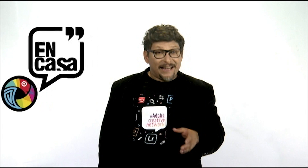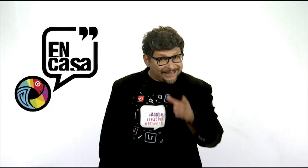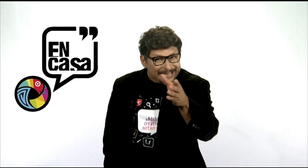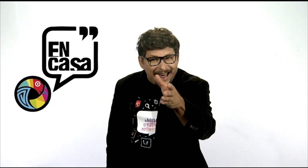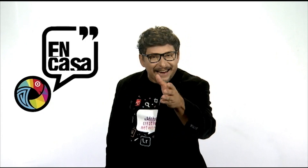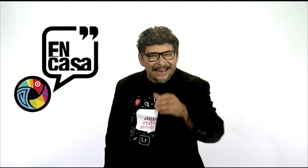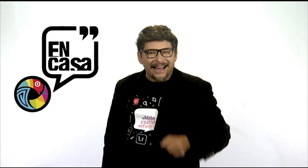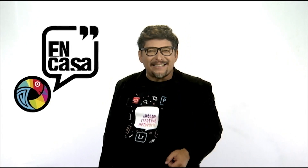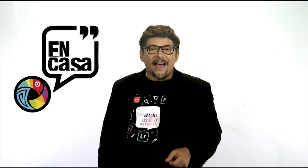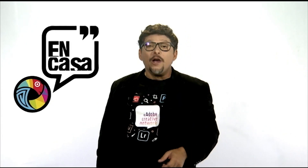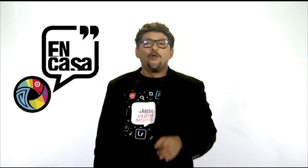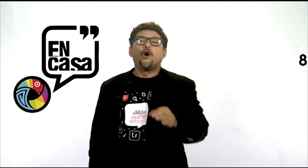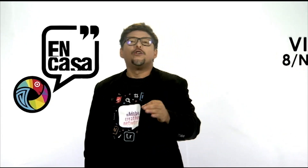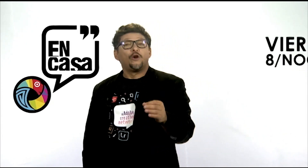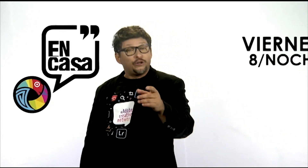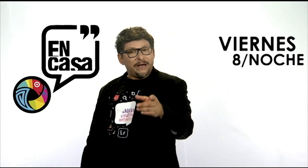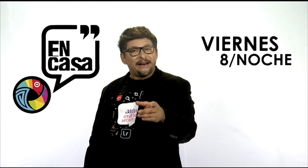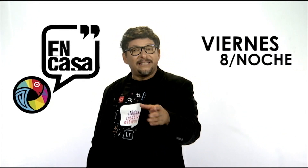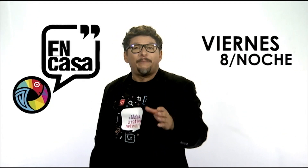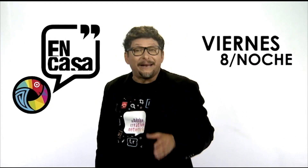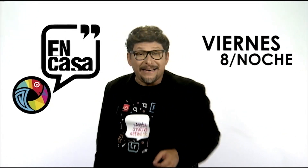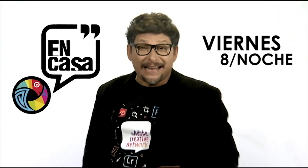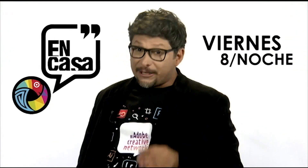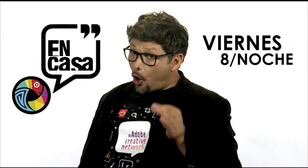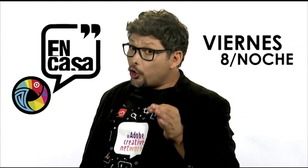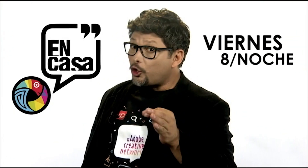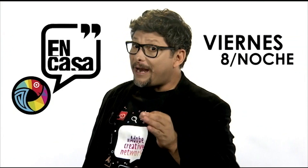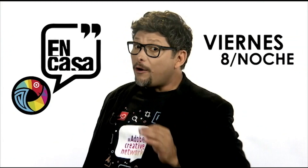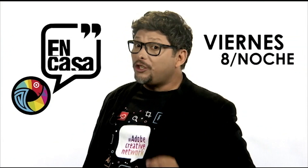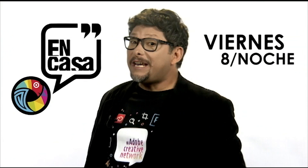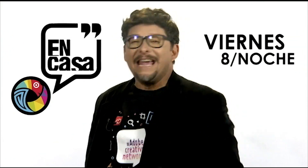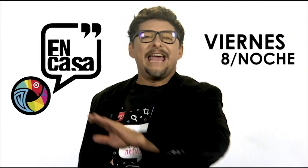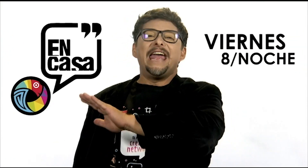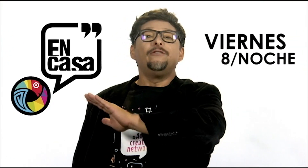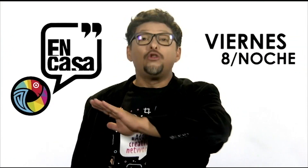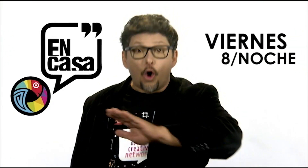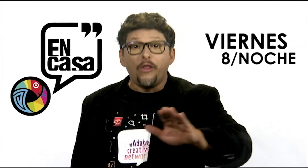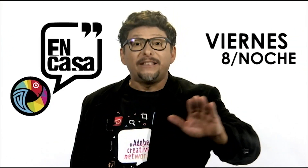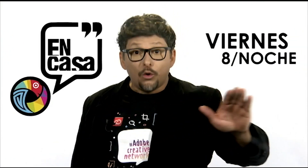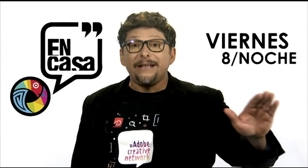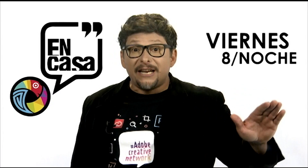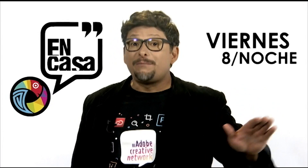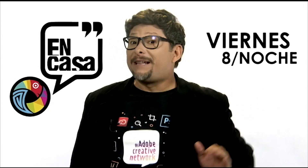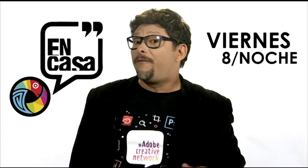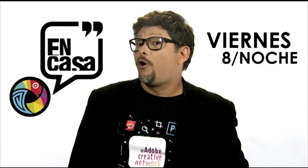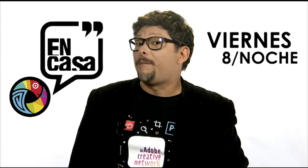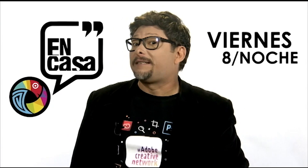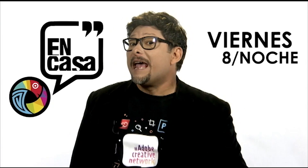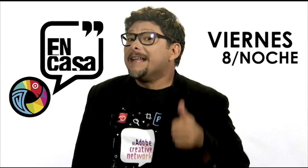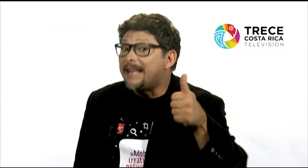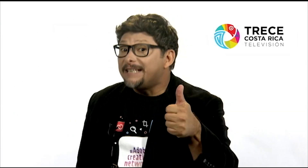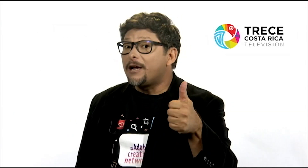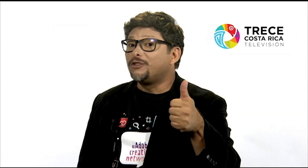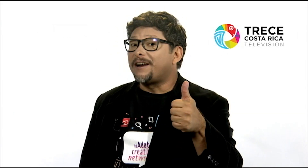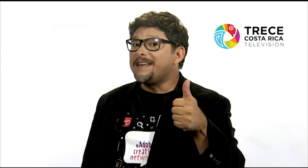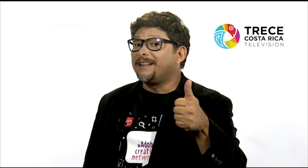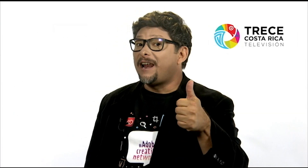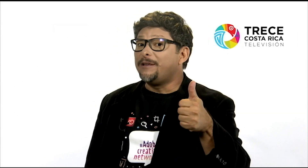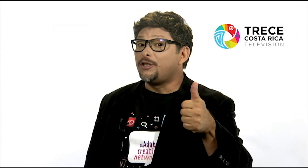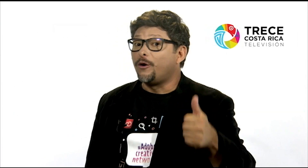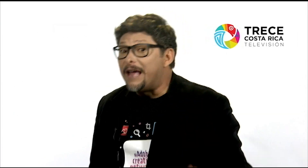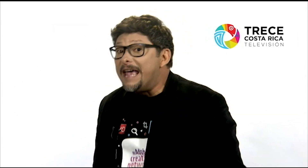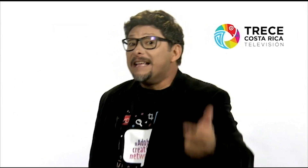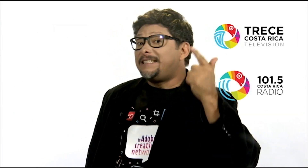vida. CINART en casa, todos los viernes a partir de las 8 de la noche en todas nuestras plataformas. 13 Costa